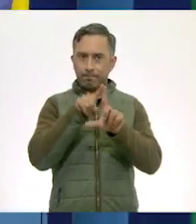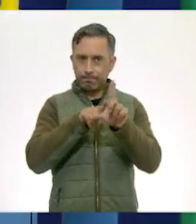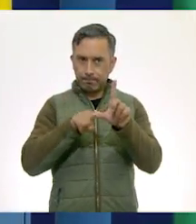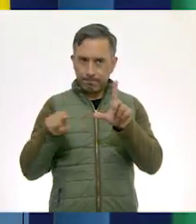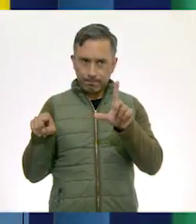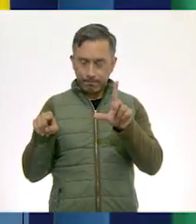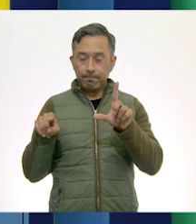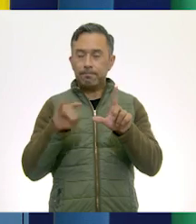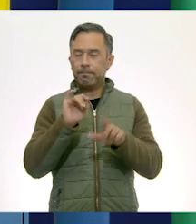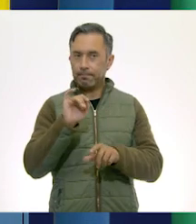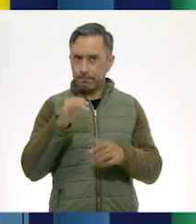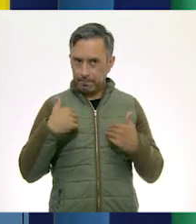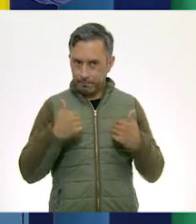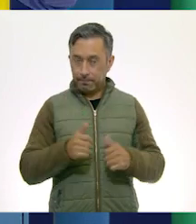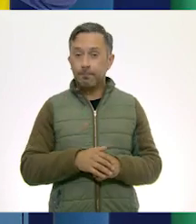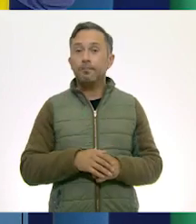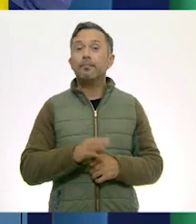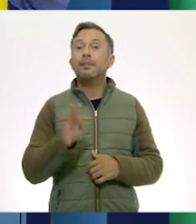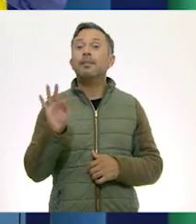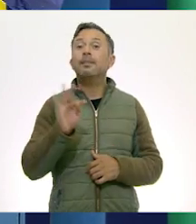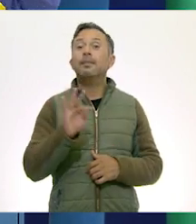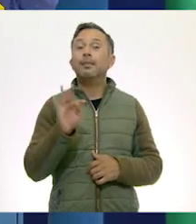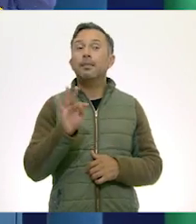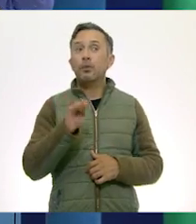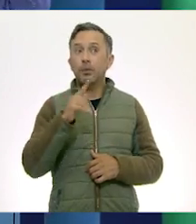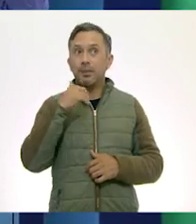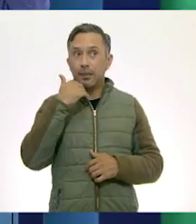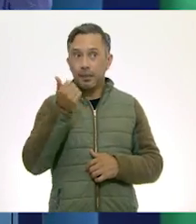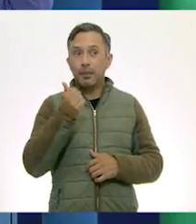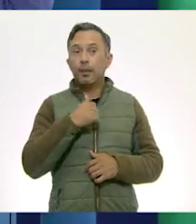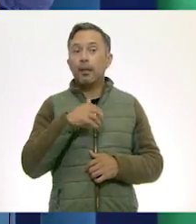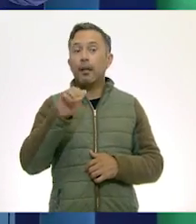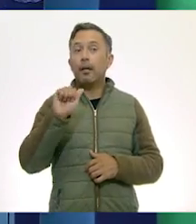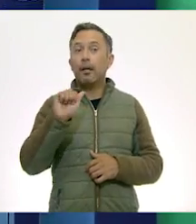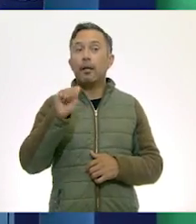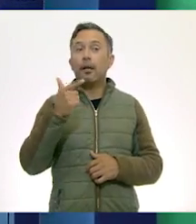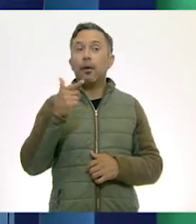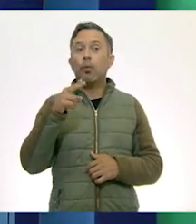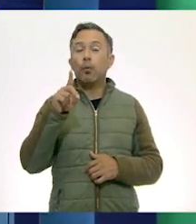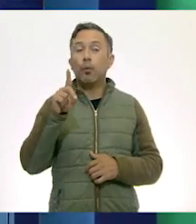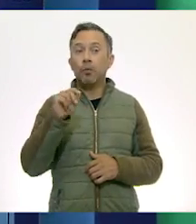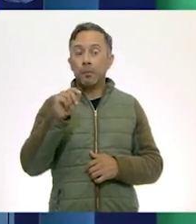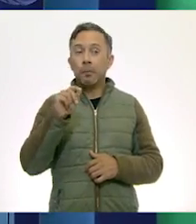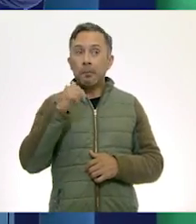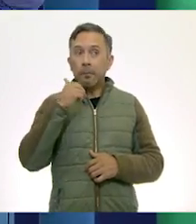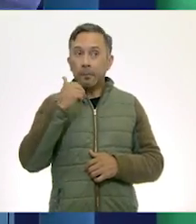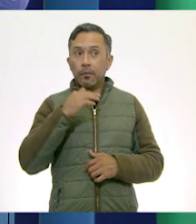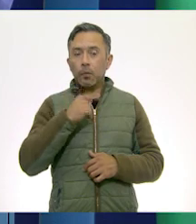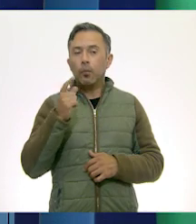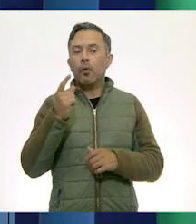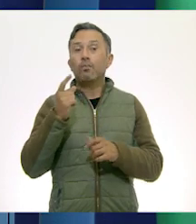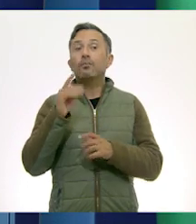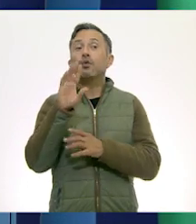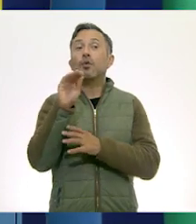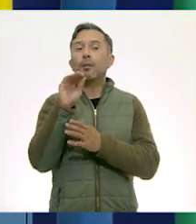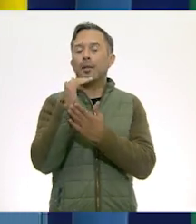Ahora, si yo quiero un ángulo agudo, tendría que medir